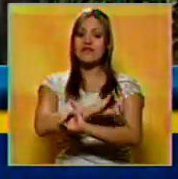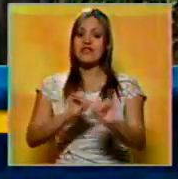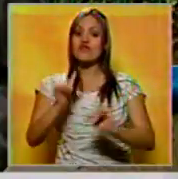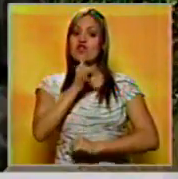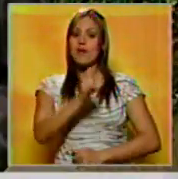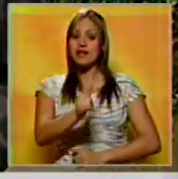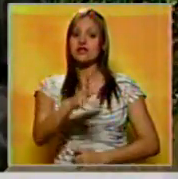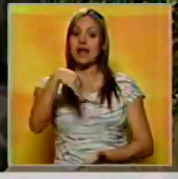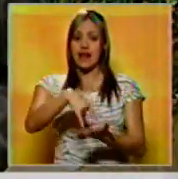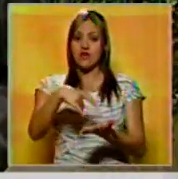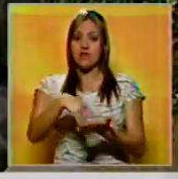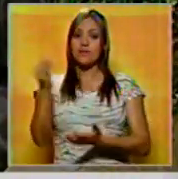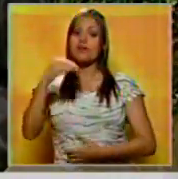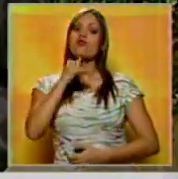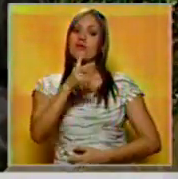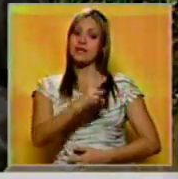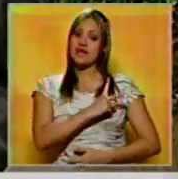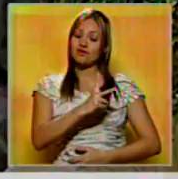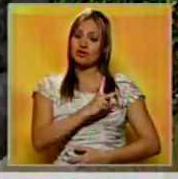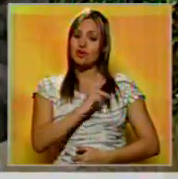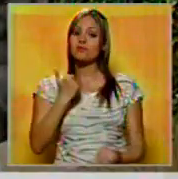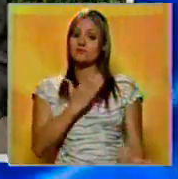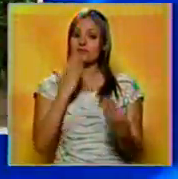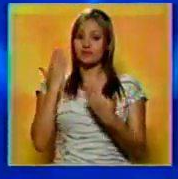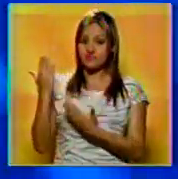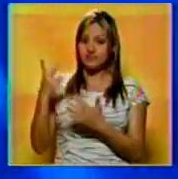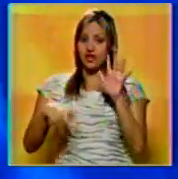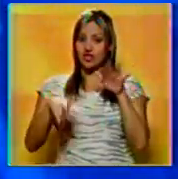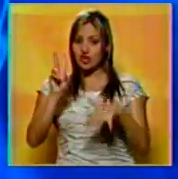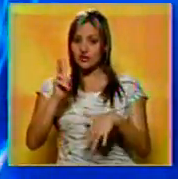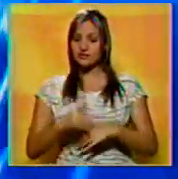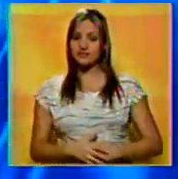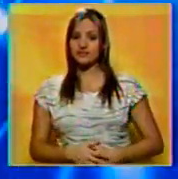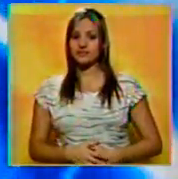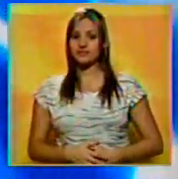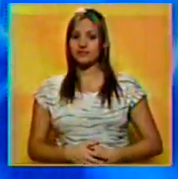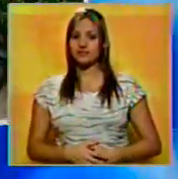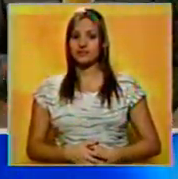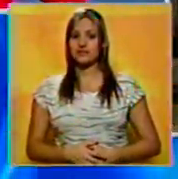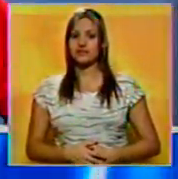tenemos del estado Carabobo. La invitación es para que continúen con más de la emisión Meridiana, su noticiero Venevisión.